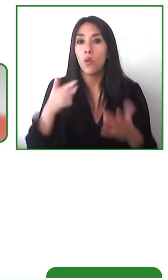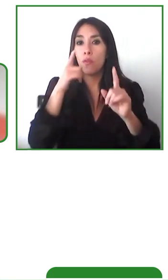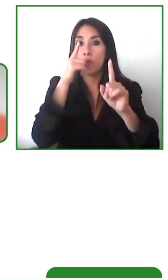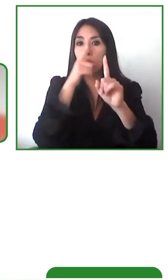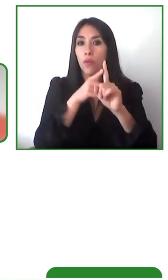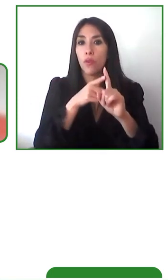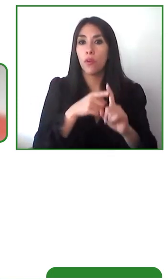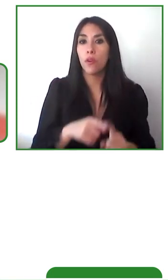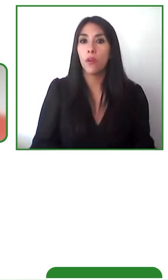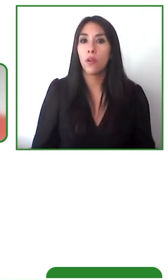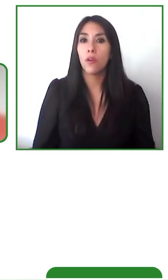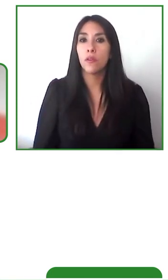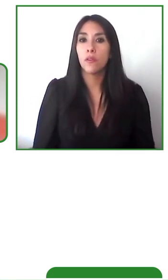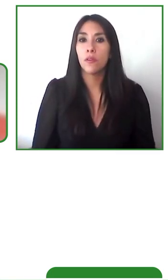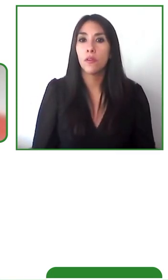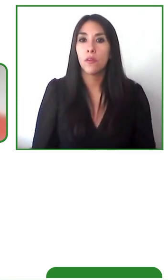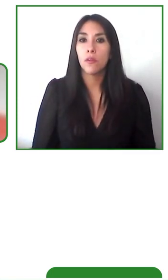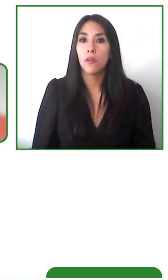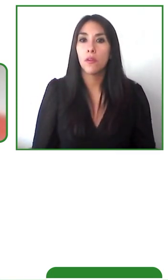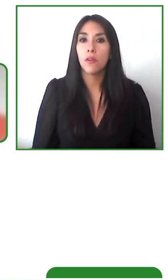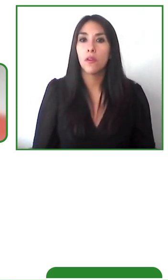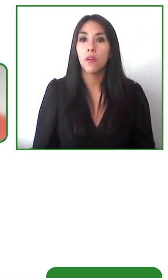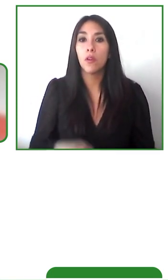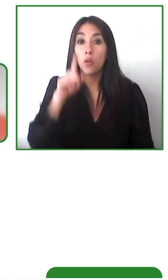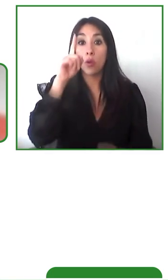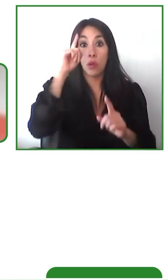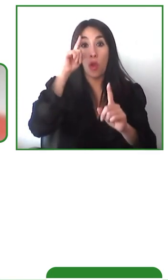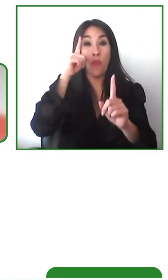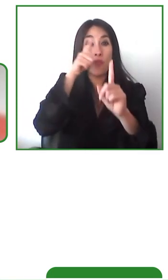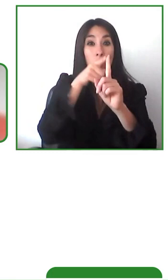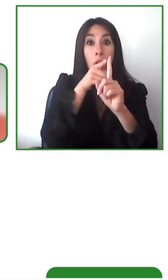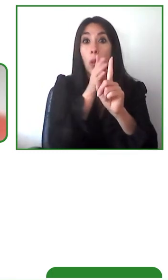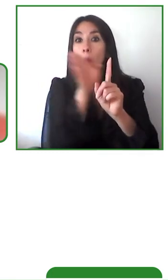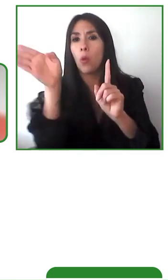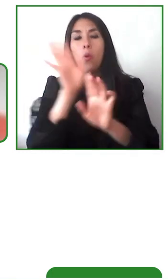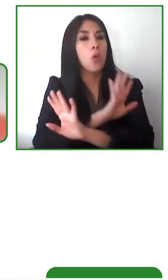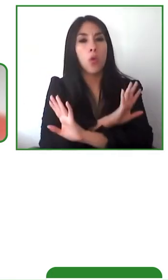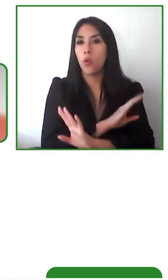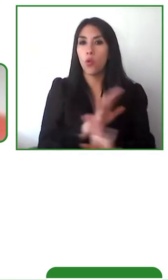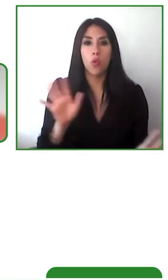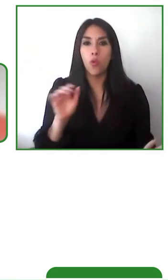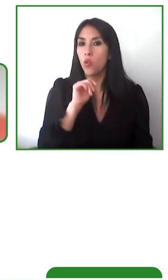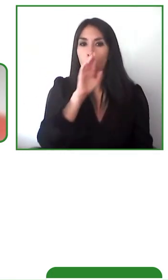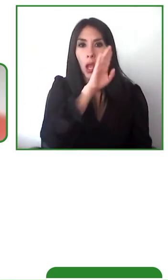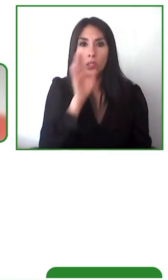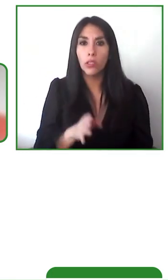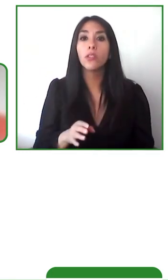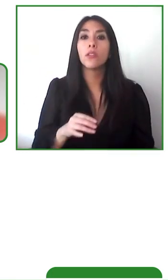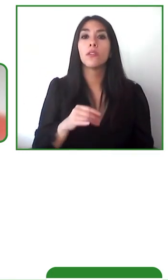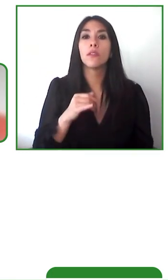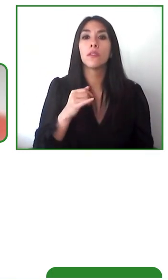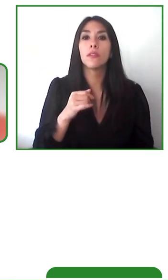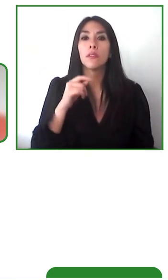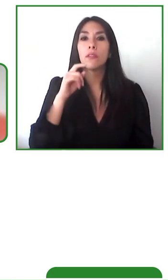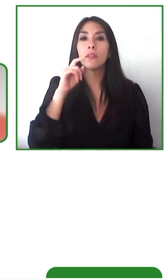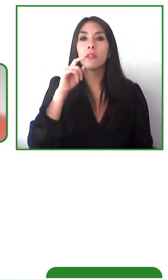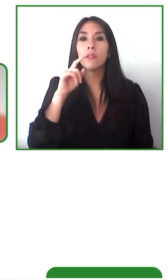Entender que la vida tiene altos y bajos, pero que en la medida que nos unamos y seamos capaces de